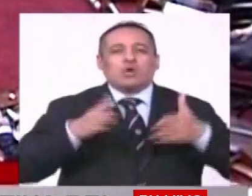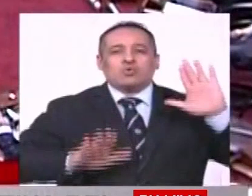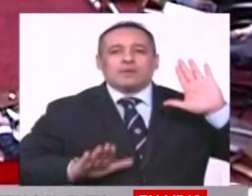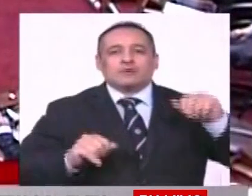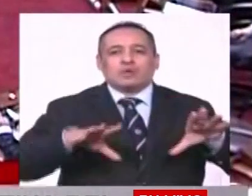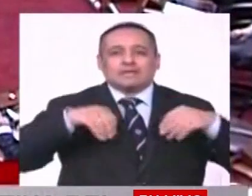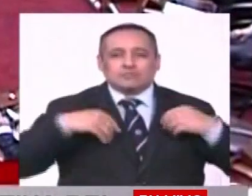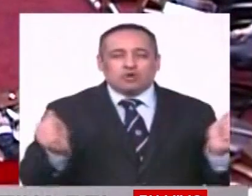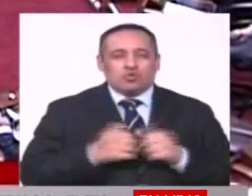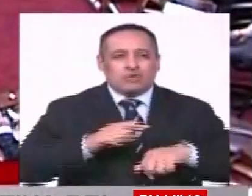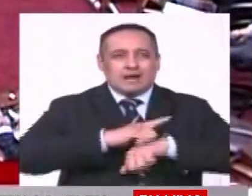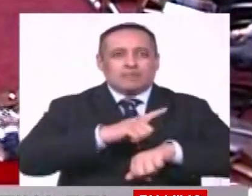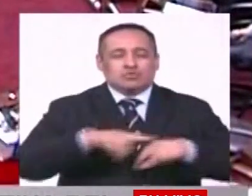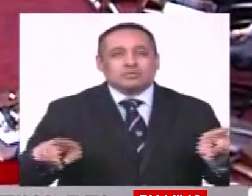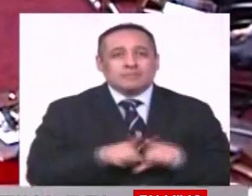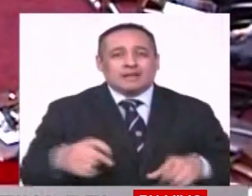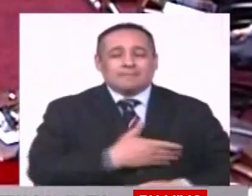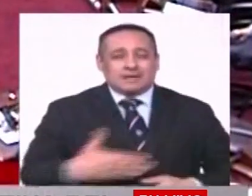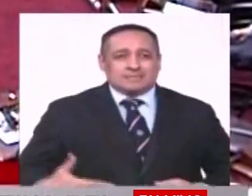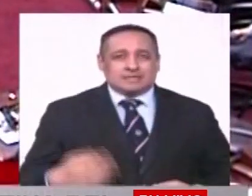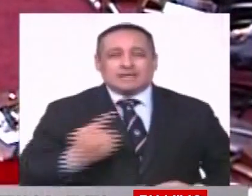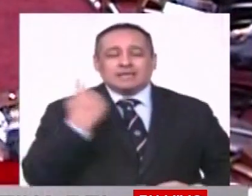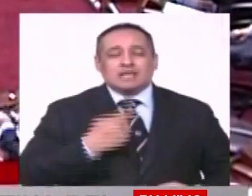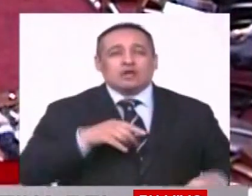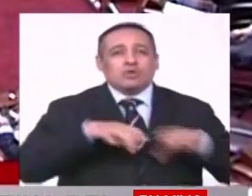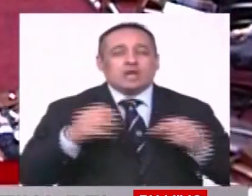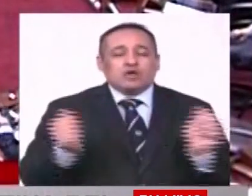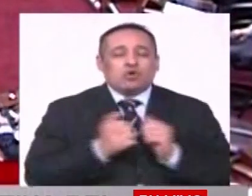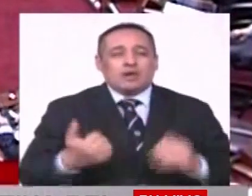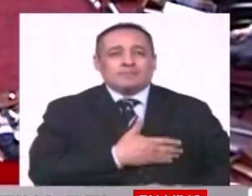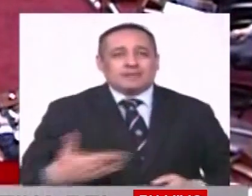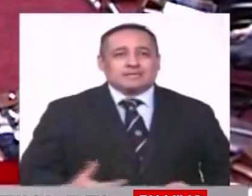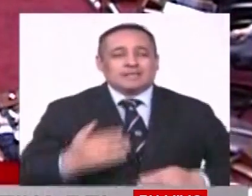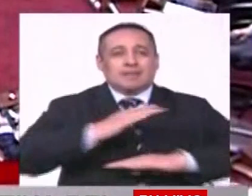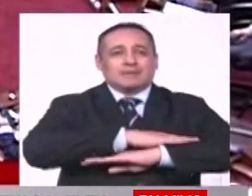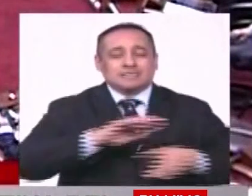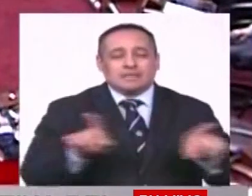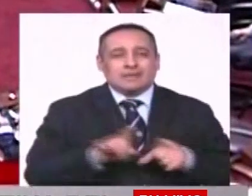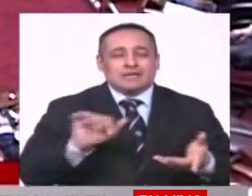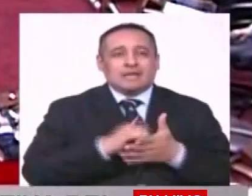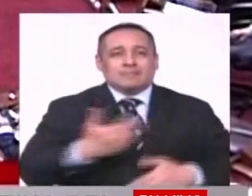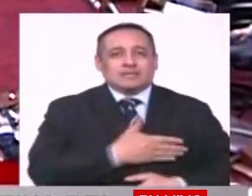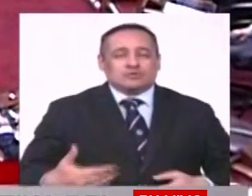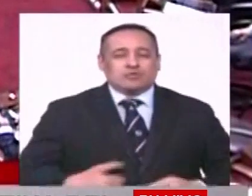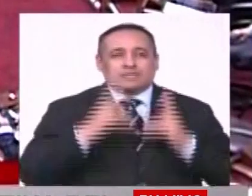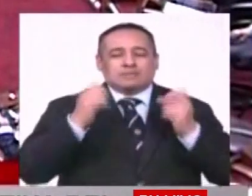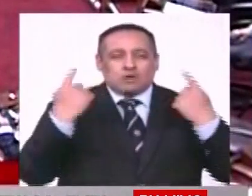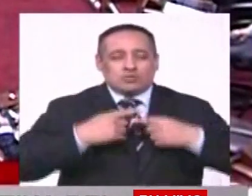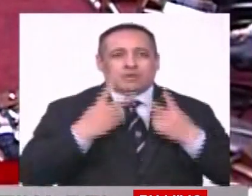Hay que señalar, Pedro Catiusca, de que al momento que Wilson Soto toma la palabra, él indica que él está declinando a su